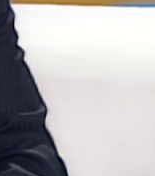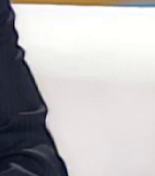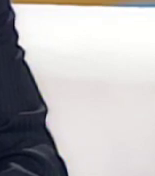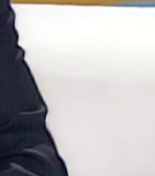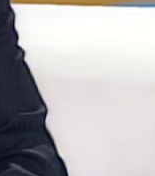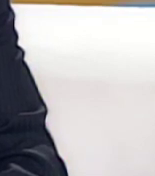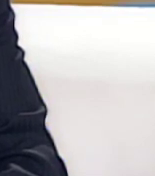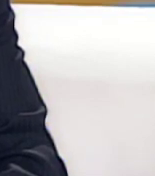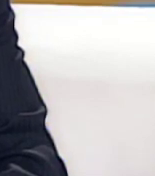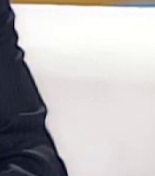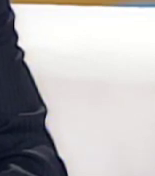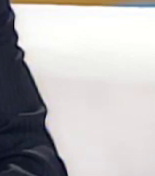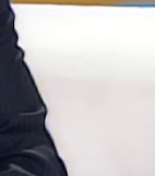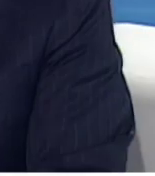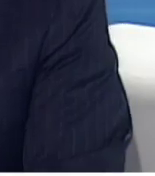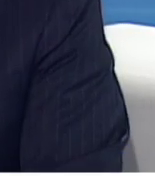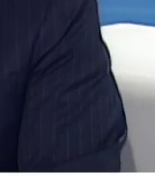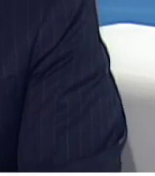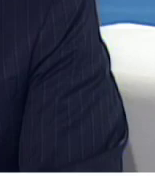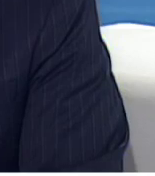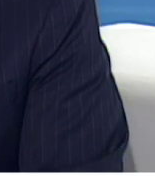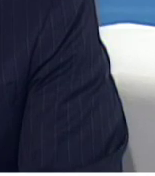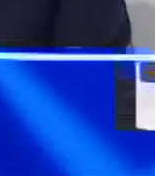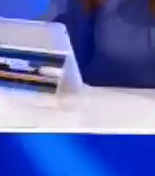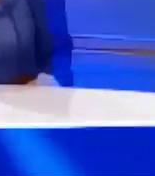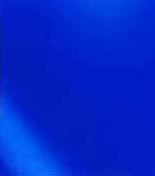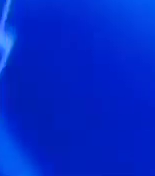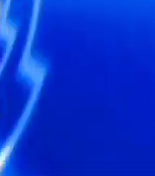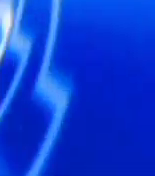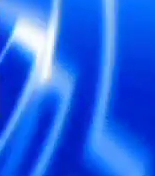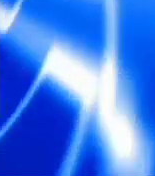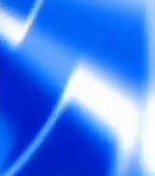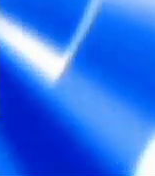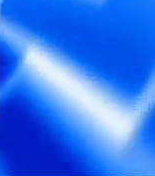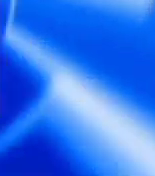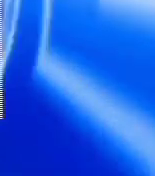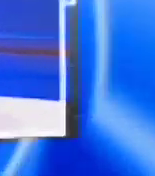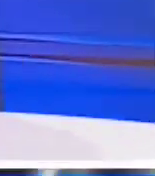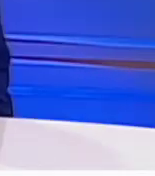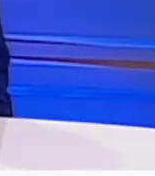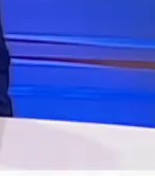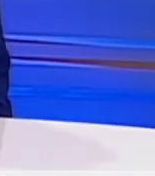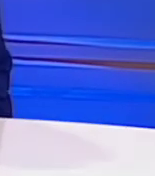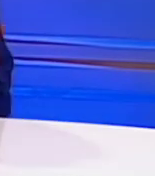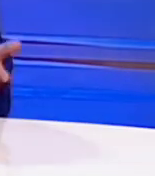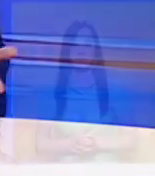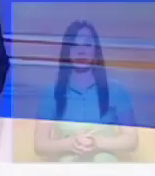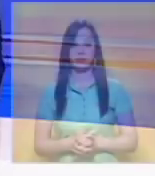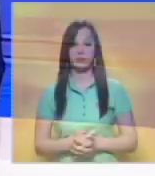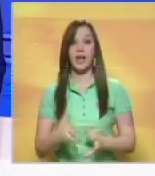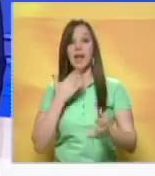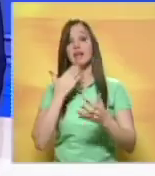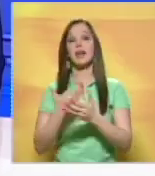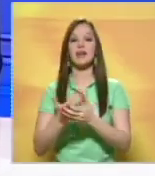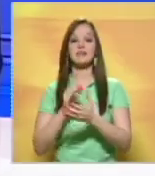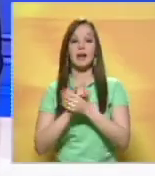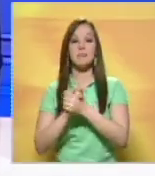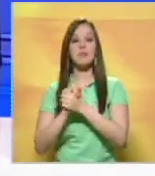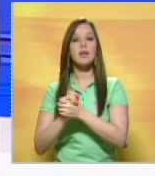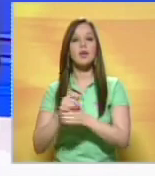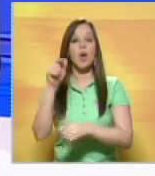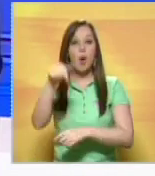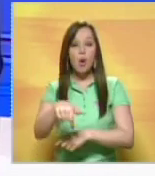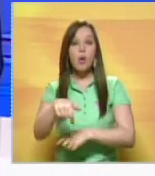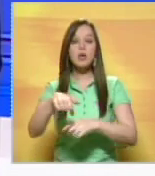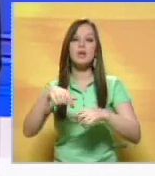Comisión Permanente de Política Interior. Quedamos con Gualesca. Muchísimas gracias, Eduardo. Amigos, para estas horas de la tarde va a haber nubosidad